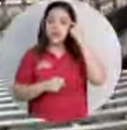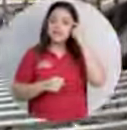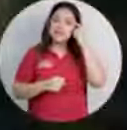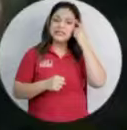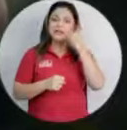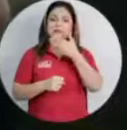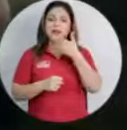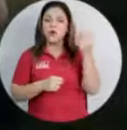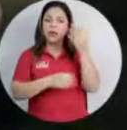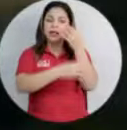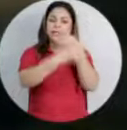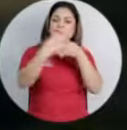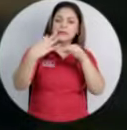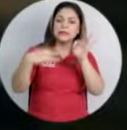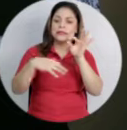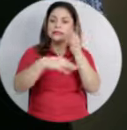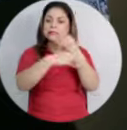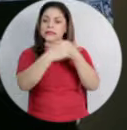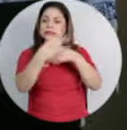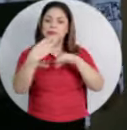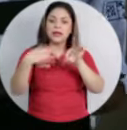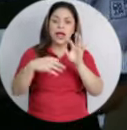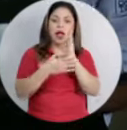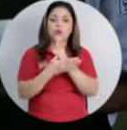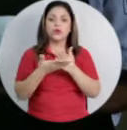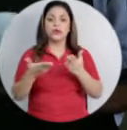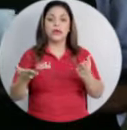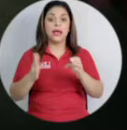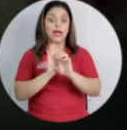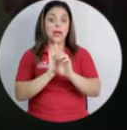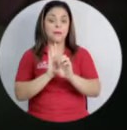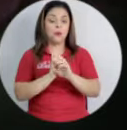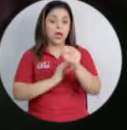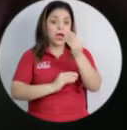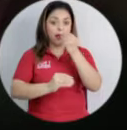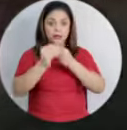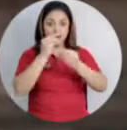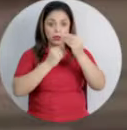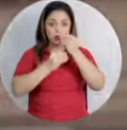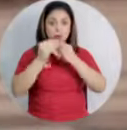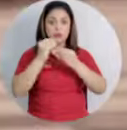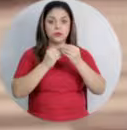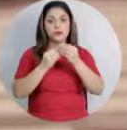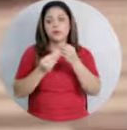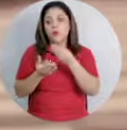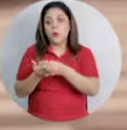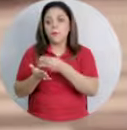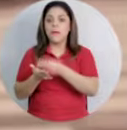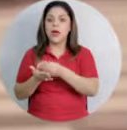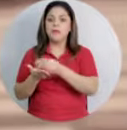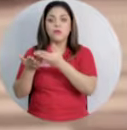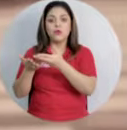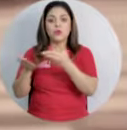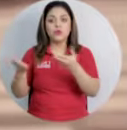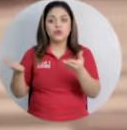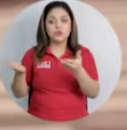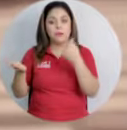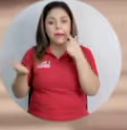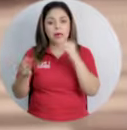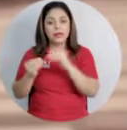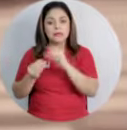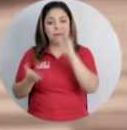sustituir alguno de los rubros, particularmente en alimentación, comprar productos más